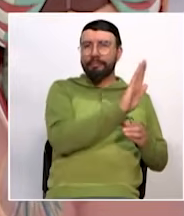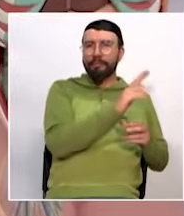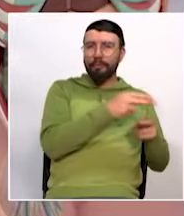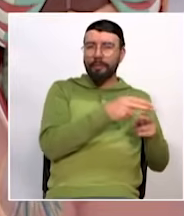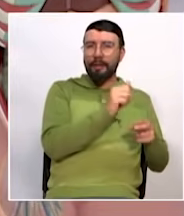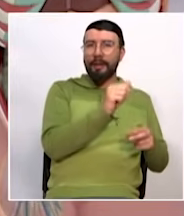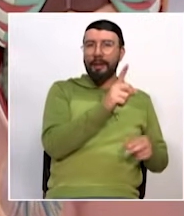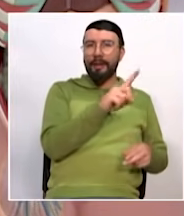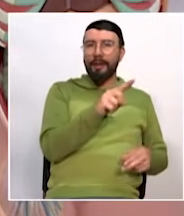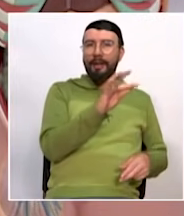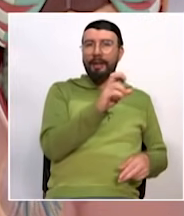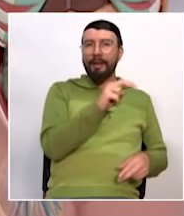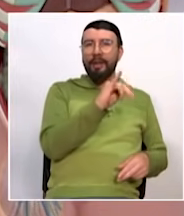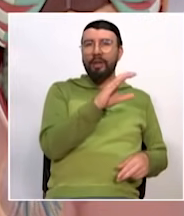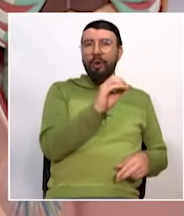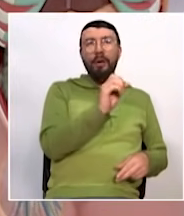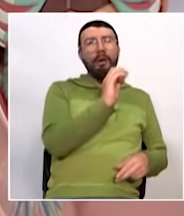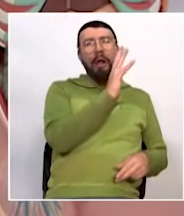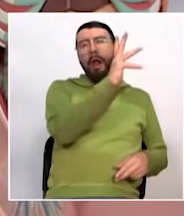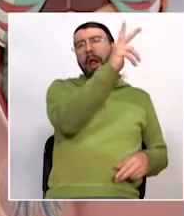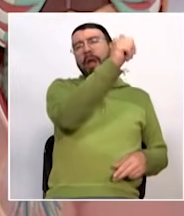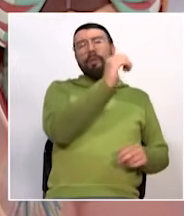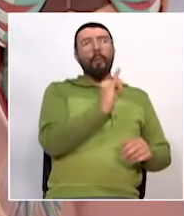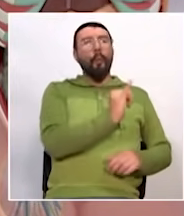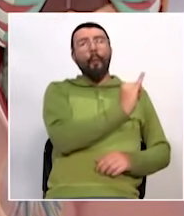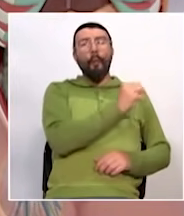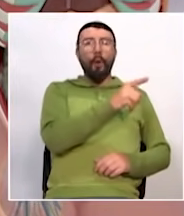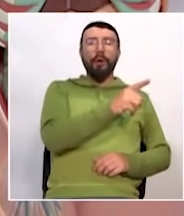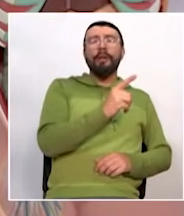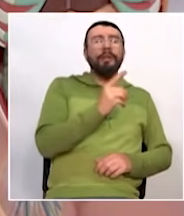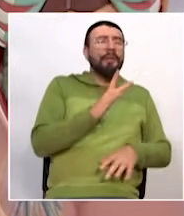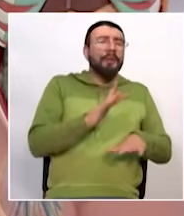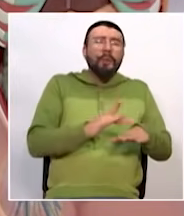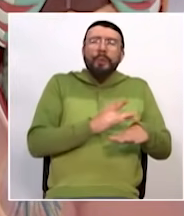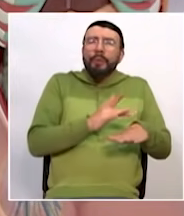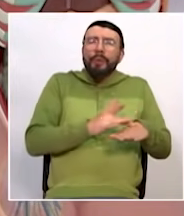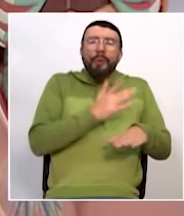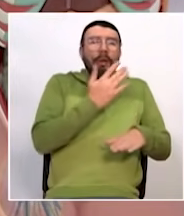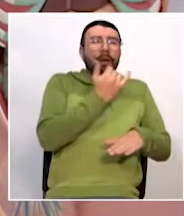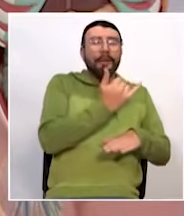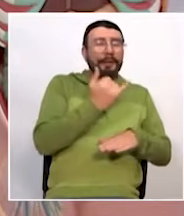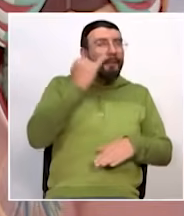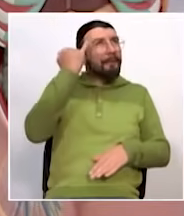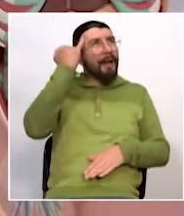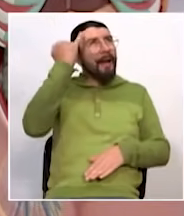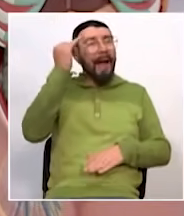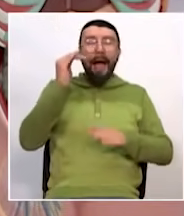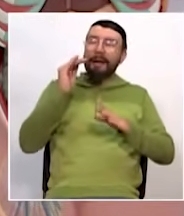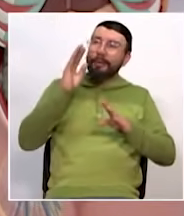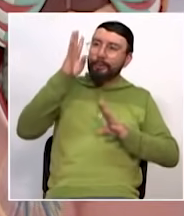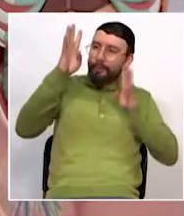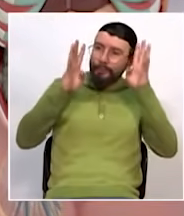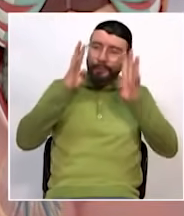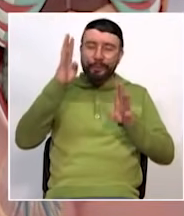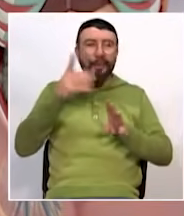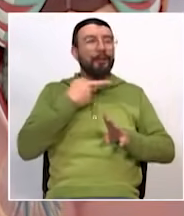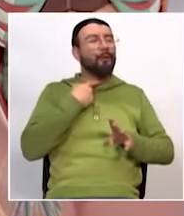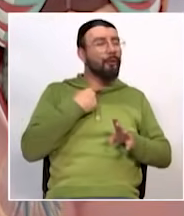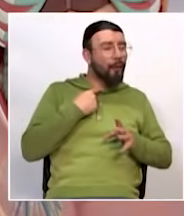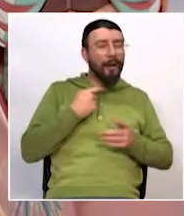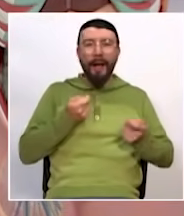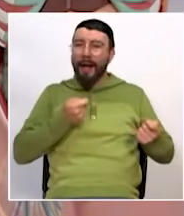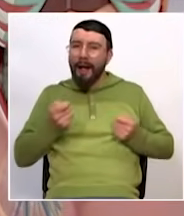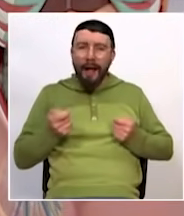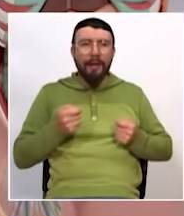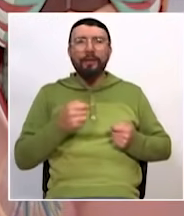personas son más sensibles más imaginativas con mayor tendencia a la introversión más selectas en su